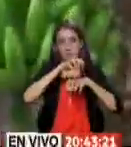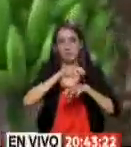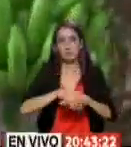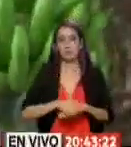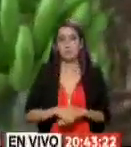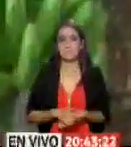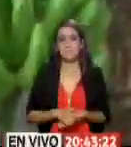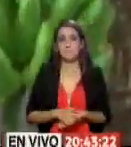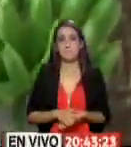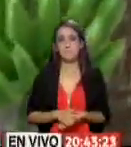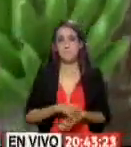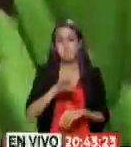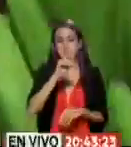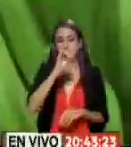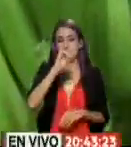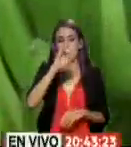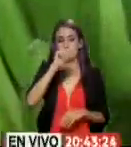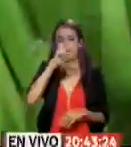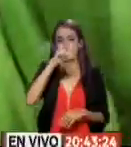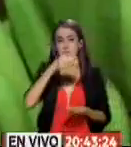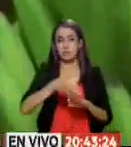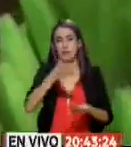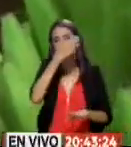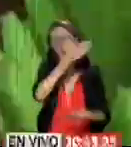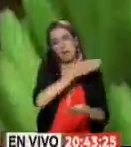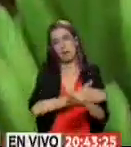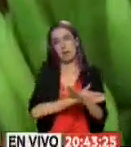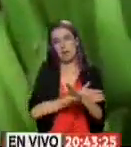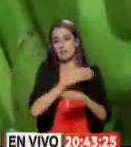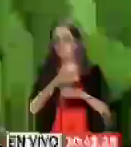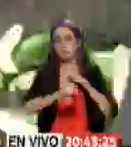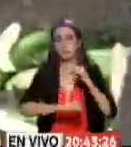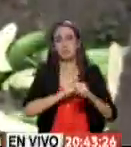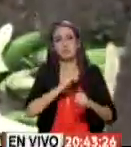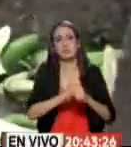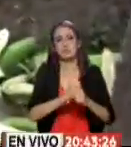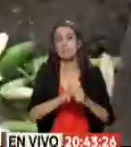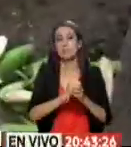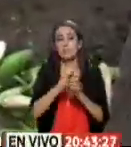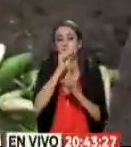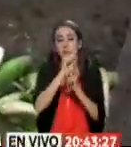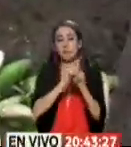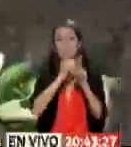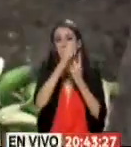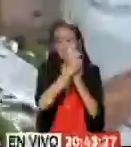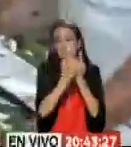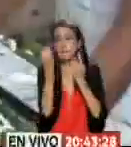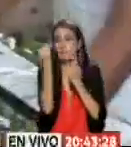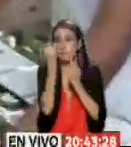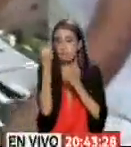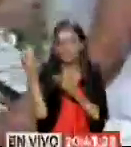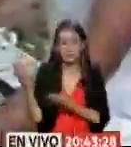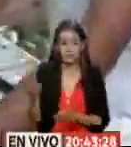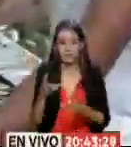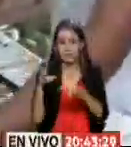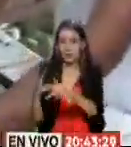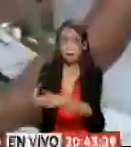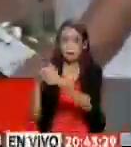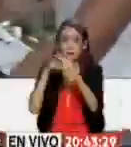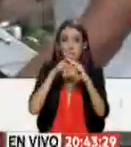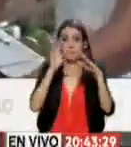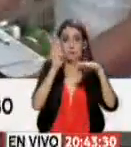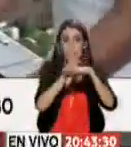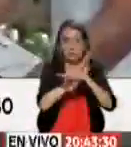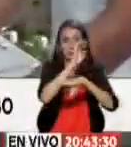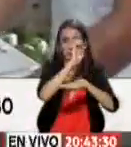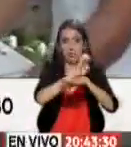Diana Fares se dedica a la agricultura desde hace varios años. Es una pequeña productora de banano. El préstamo otorgado por Ban Ecuador le sirve a ella